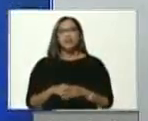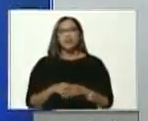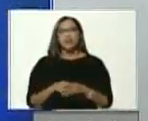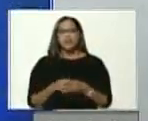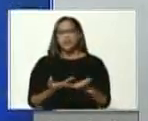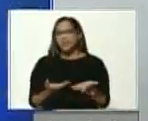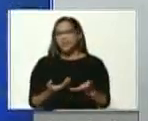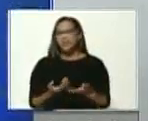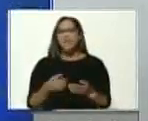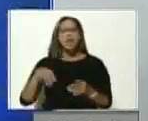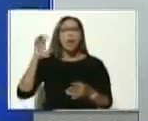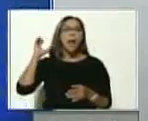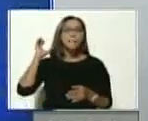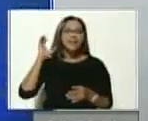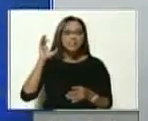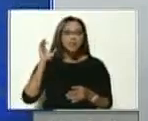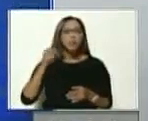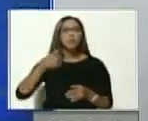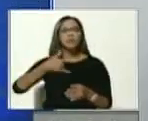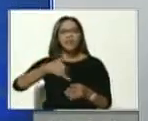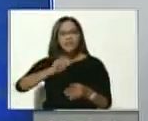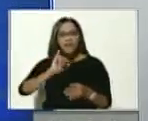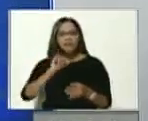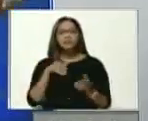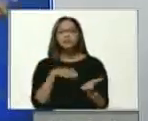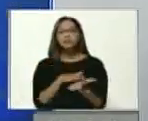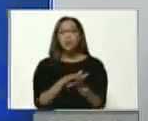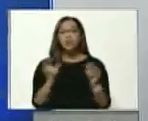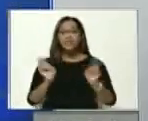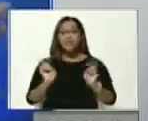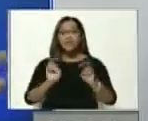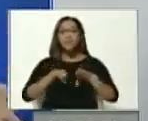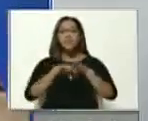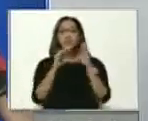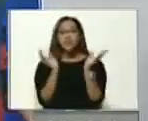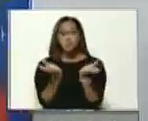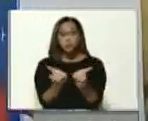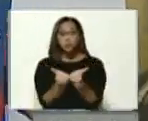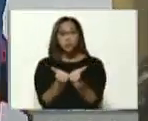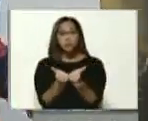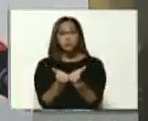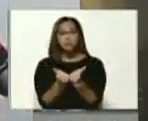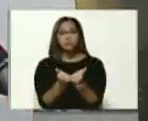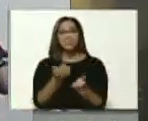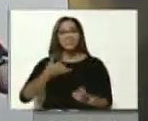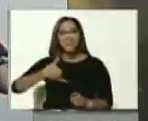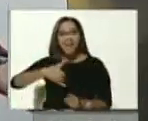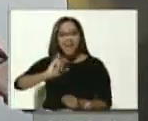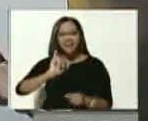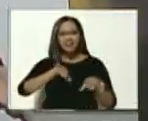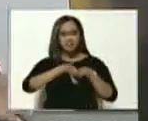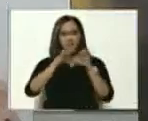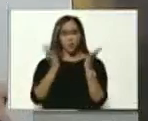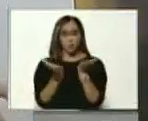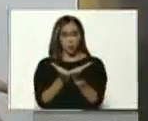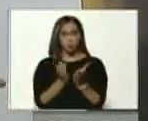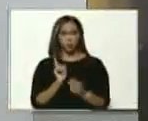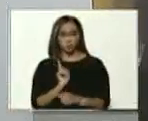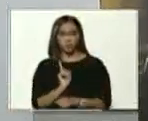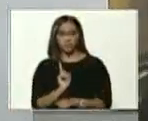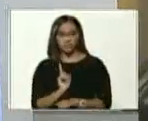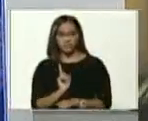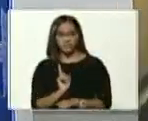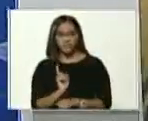proyección y el patrimonio que hay sobre este tema en el mundo, que hay en el mundo. ¿Mm?